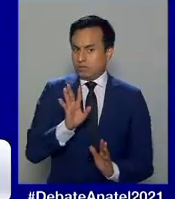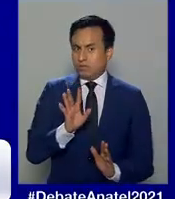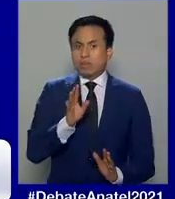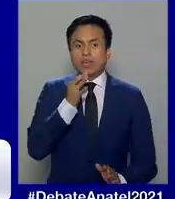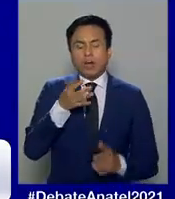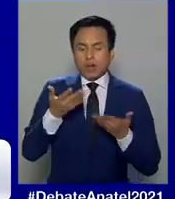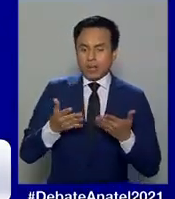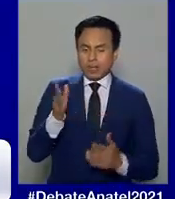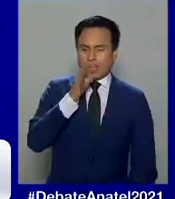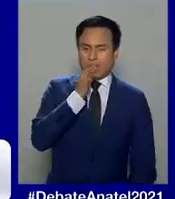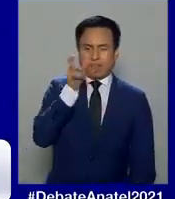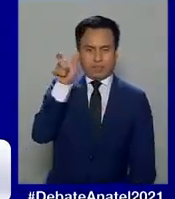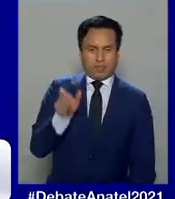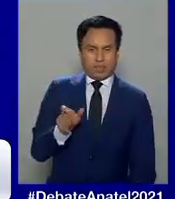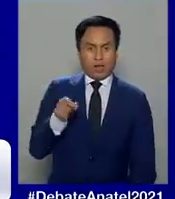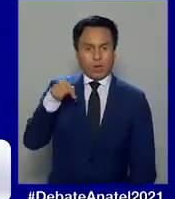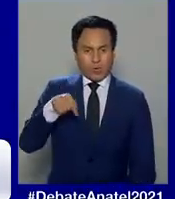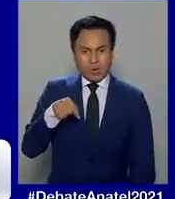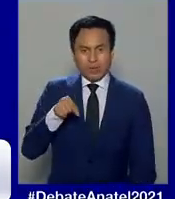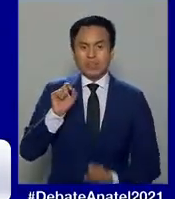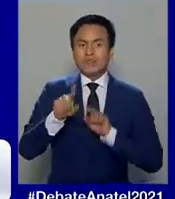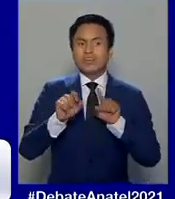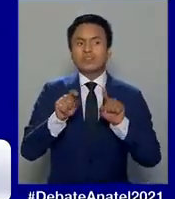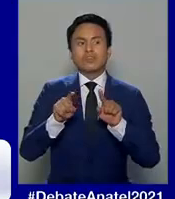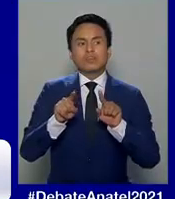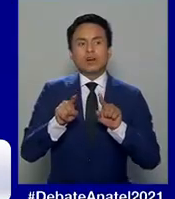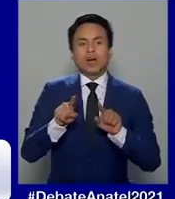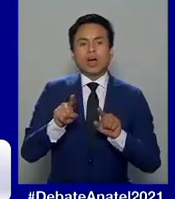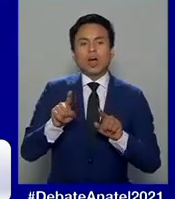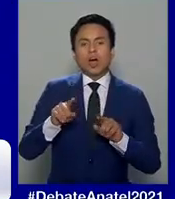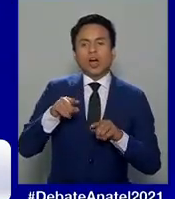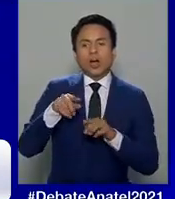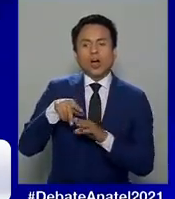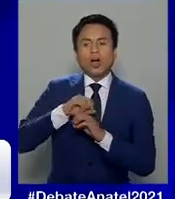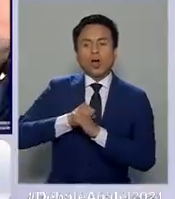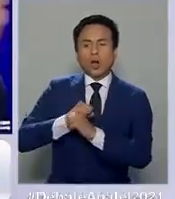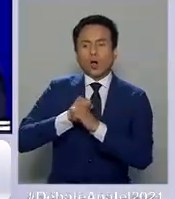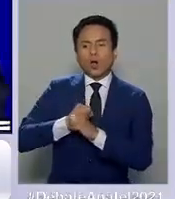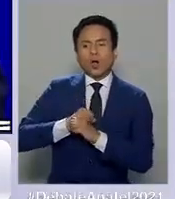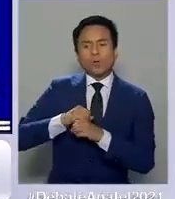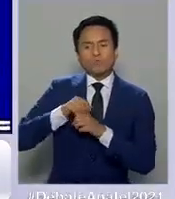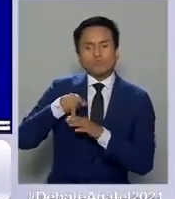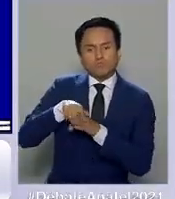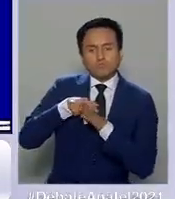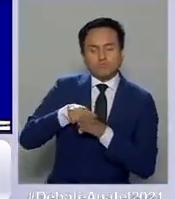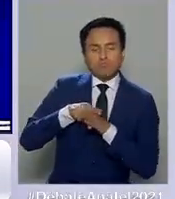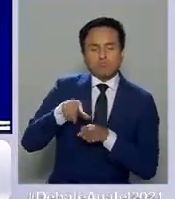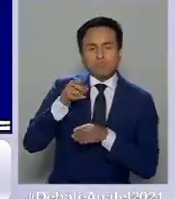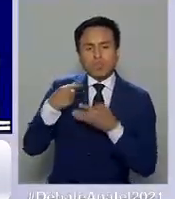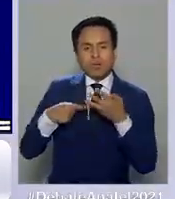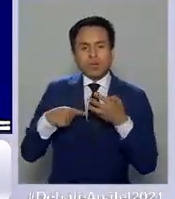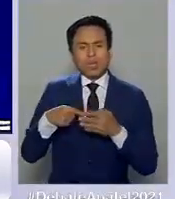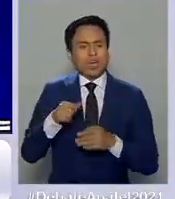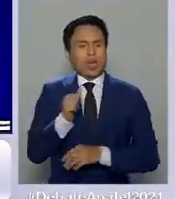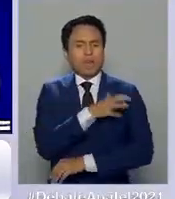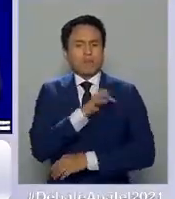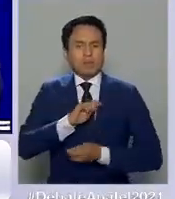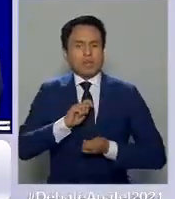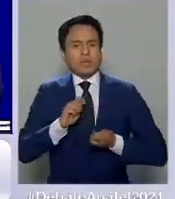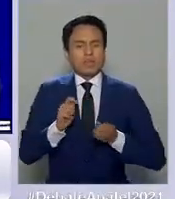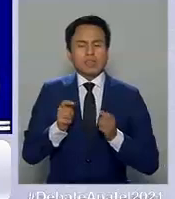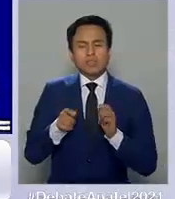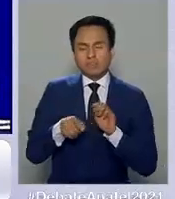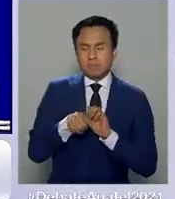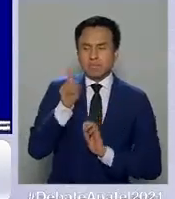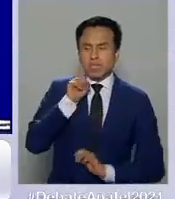es increíble, porque ya hoy día es defensor del rodeo, defensor de que no es intransable el tema de la AFP, cosas que no eran. Ustedes en su casa saben que está